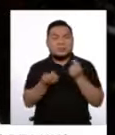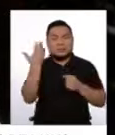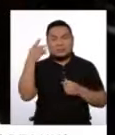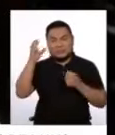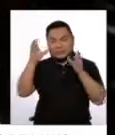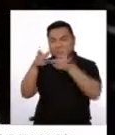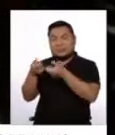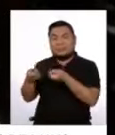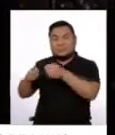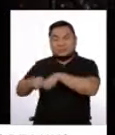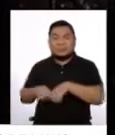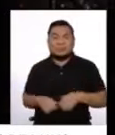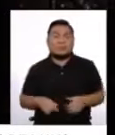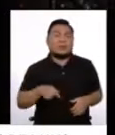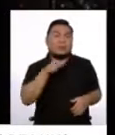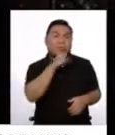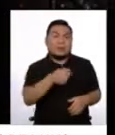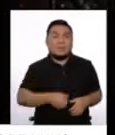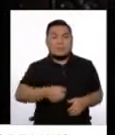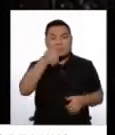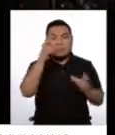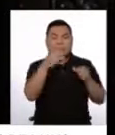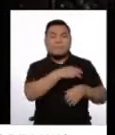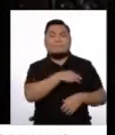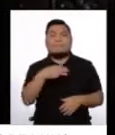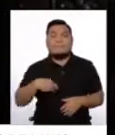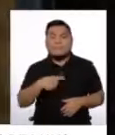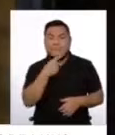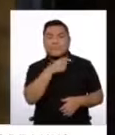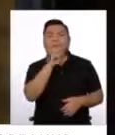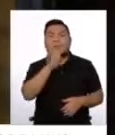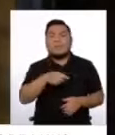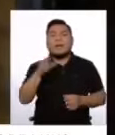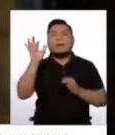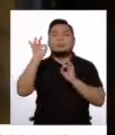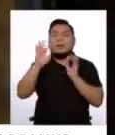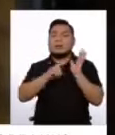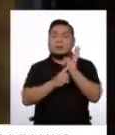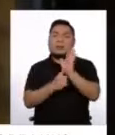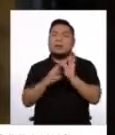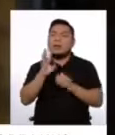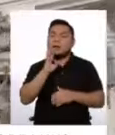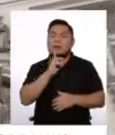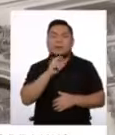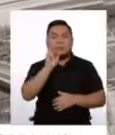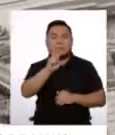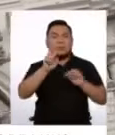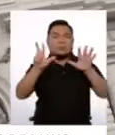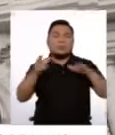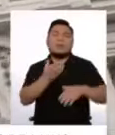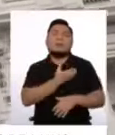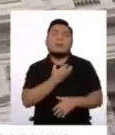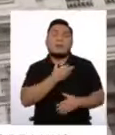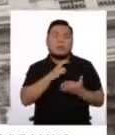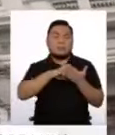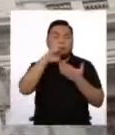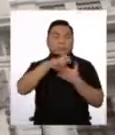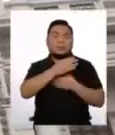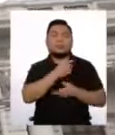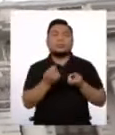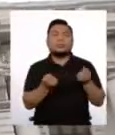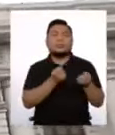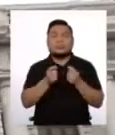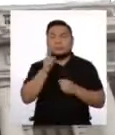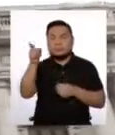disuelto el Parlamento, el presidente del Consejo de Ministros deberá exponer el 28 de mayo el programa de gobierno ante el